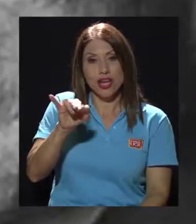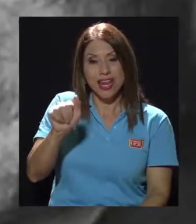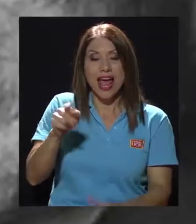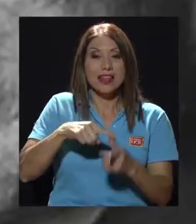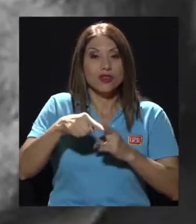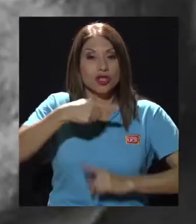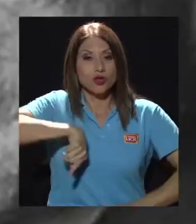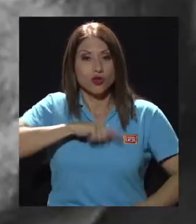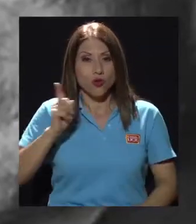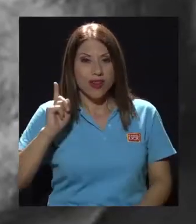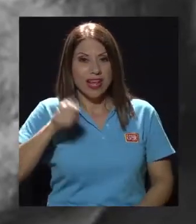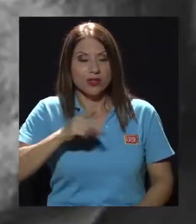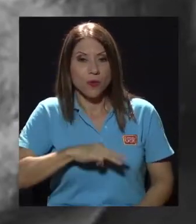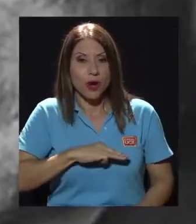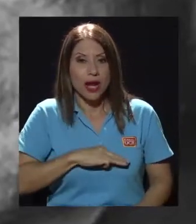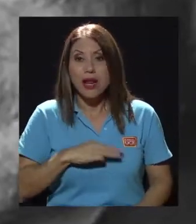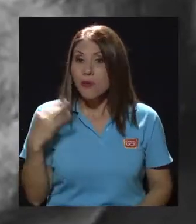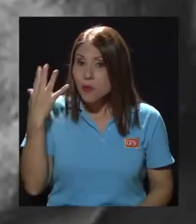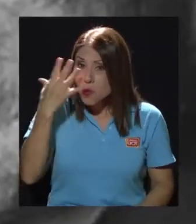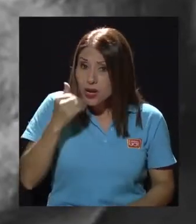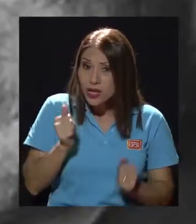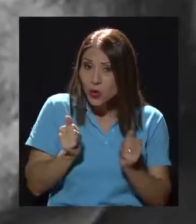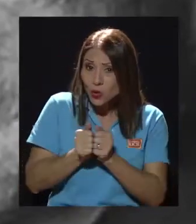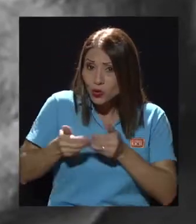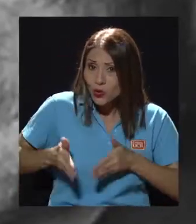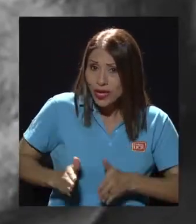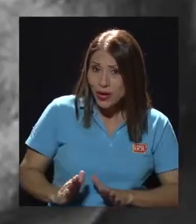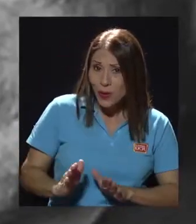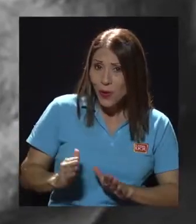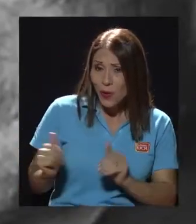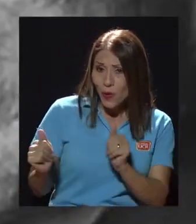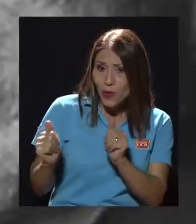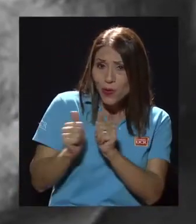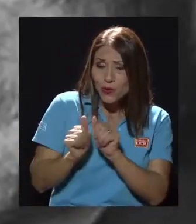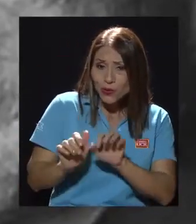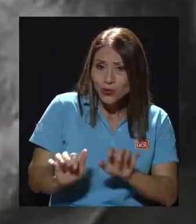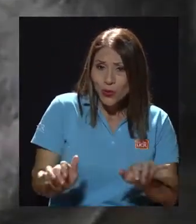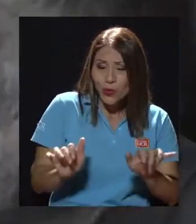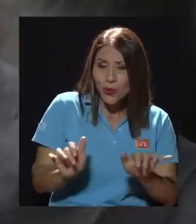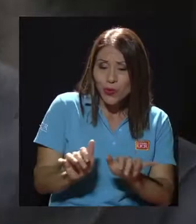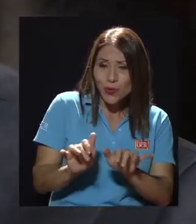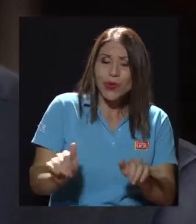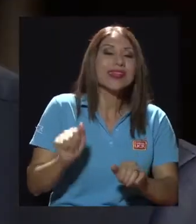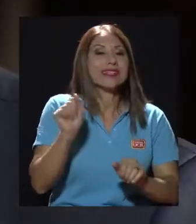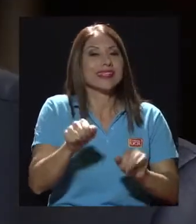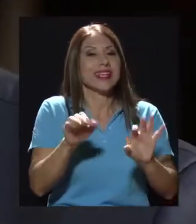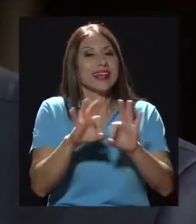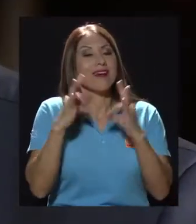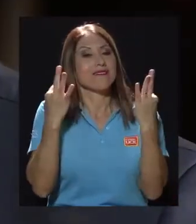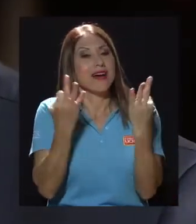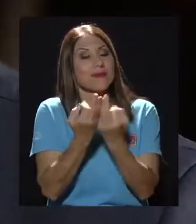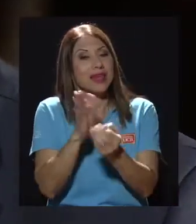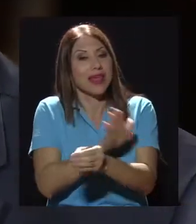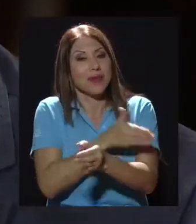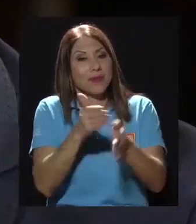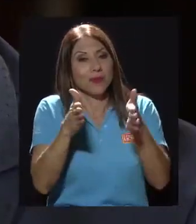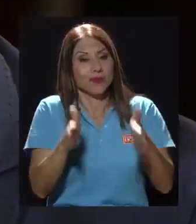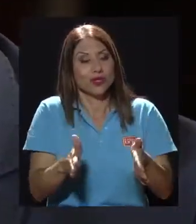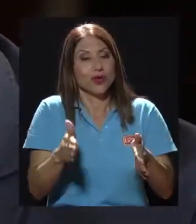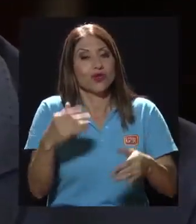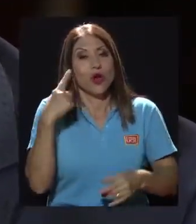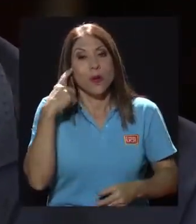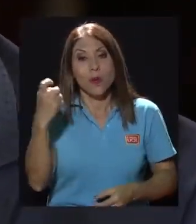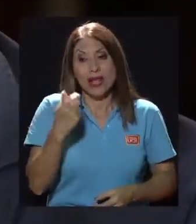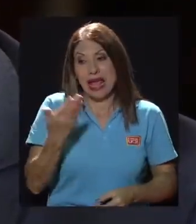sobre todo una porque... una historia muy linda con su hijo, que interpretaban piano juntos. Sí, la familia de músicos de ellos. Y sobre todo, porque